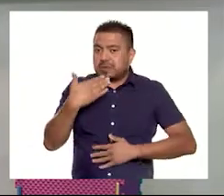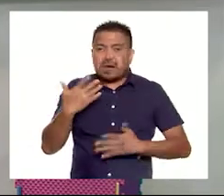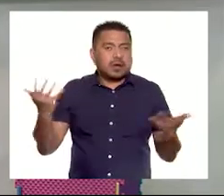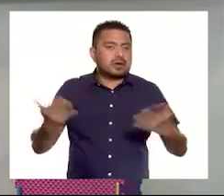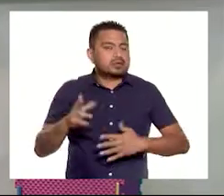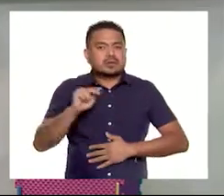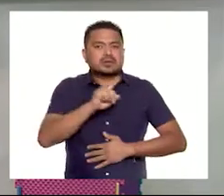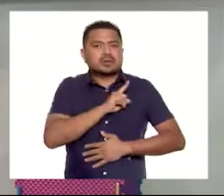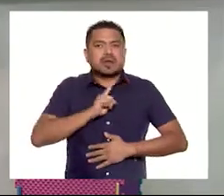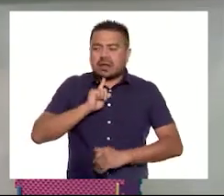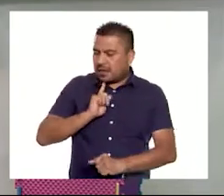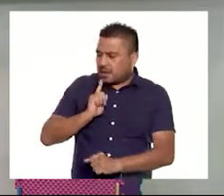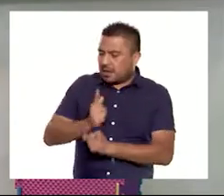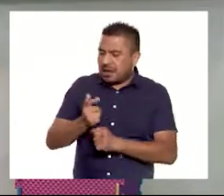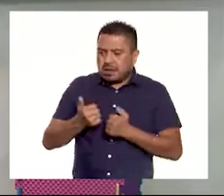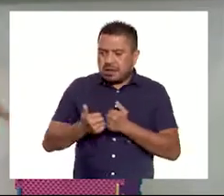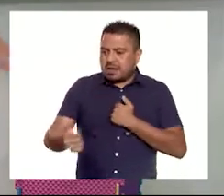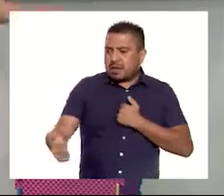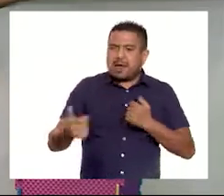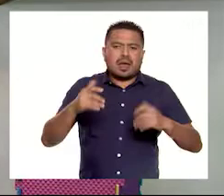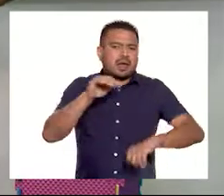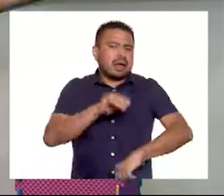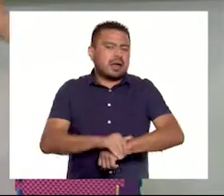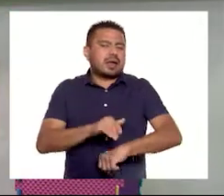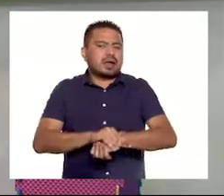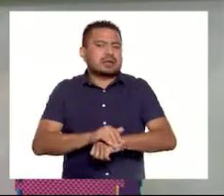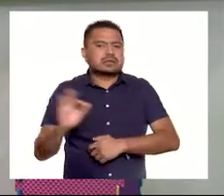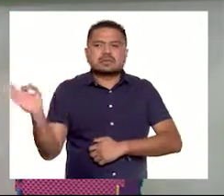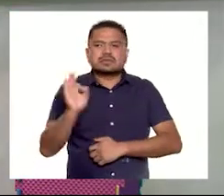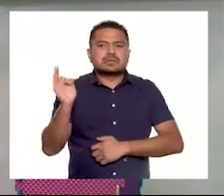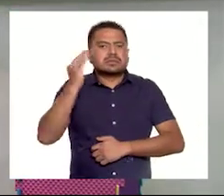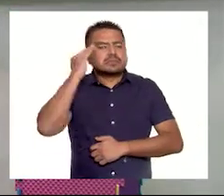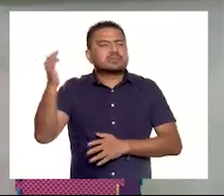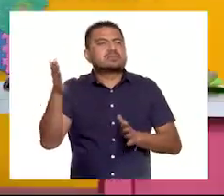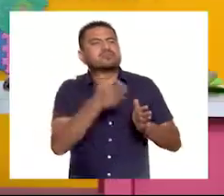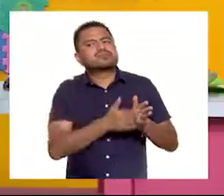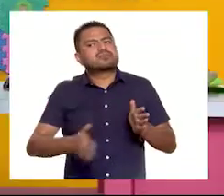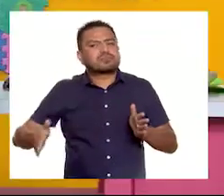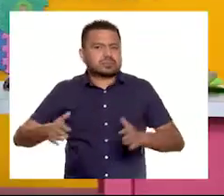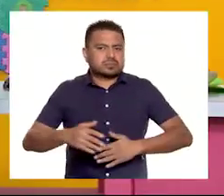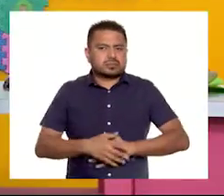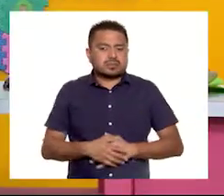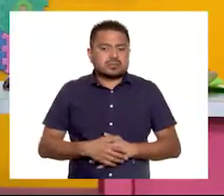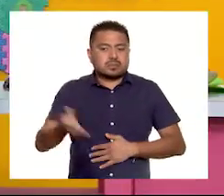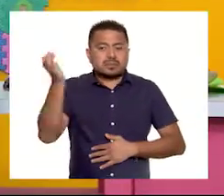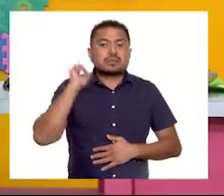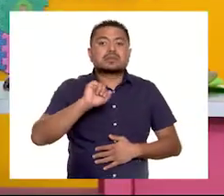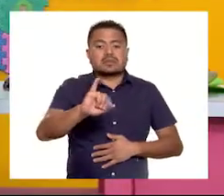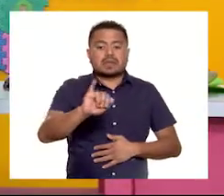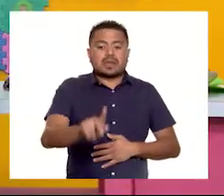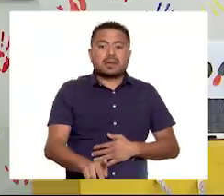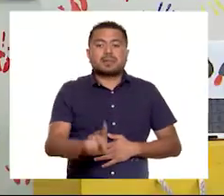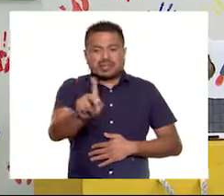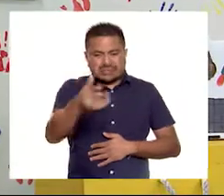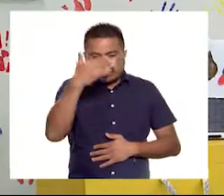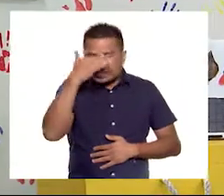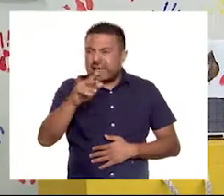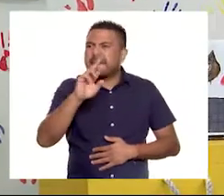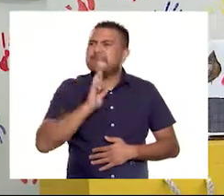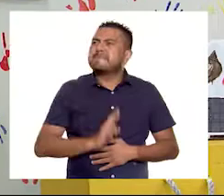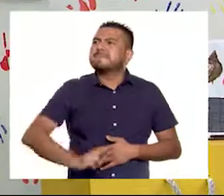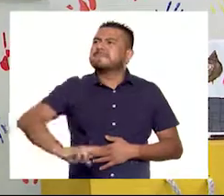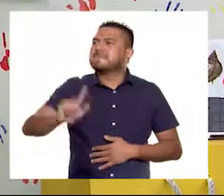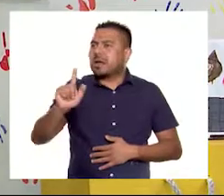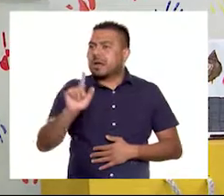actuar. Se dio cuenta que se alejó de sus amigos, al menos por un buen rato. Sí, pero ¿sabes qué es lo mejor,